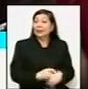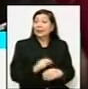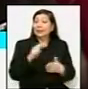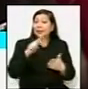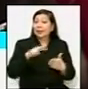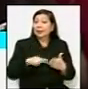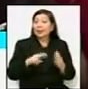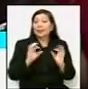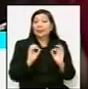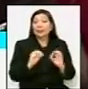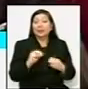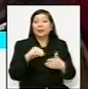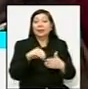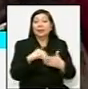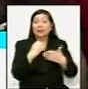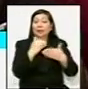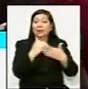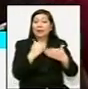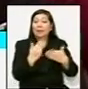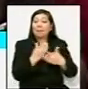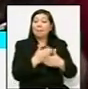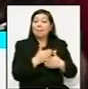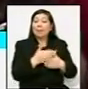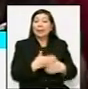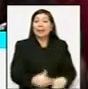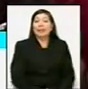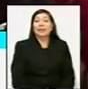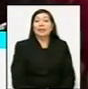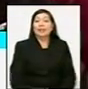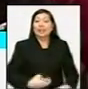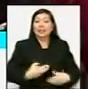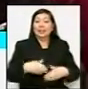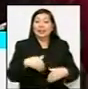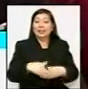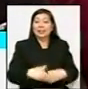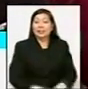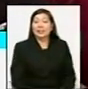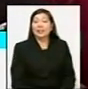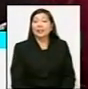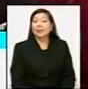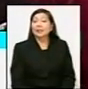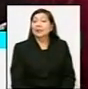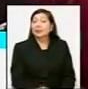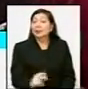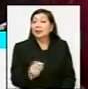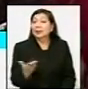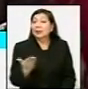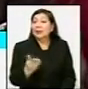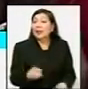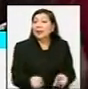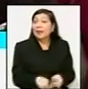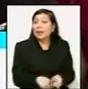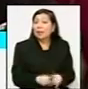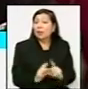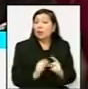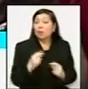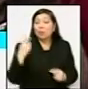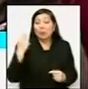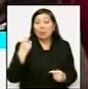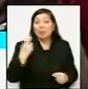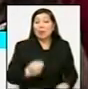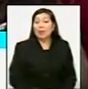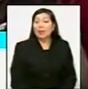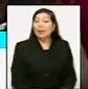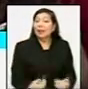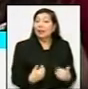verificación si cumple con el requisito para participar en el proceso electoral. Y evidentemente eso va a obligar también a los partidos políticos